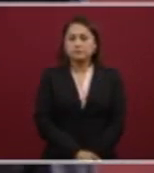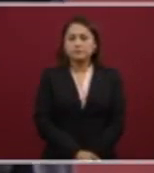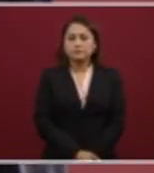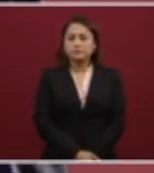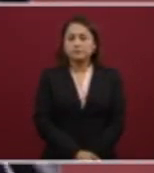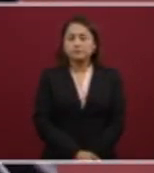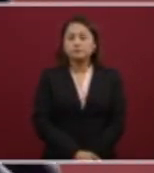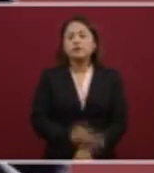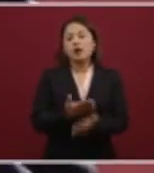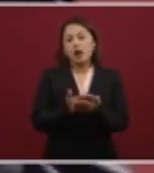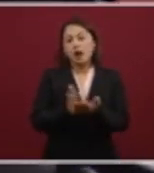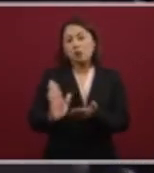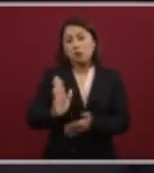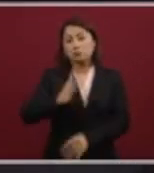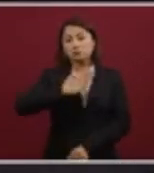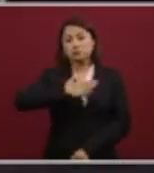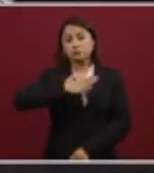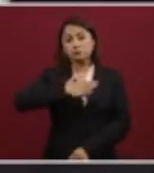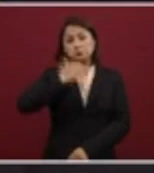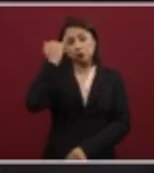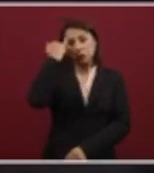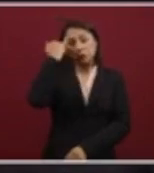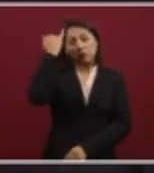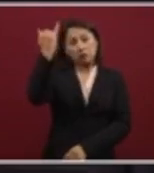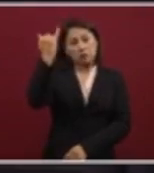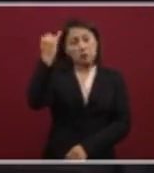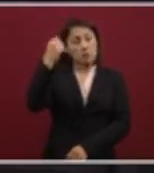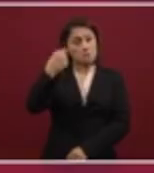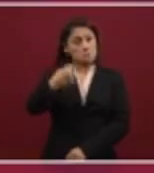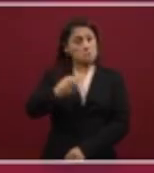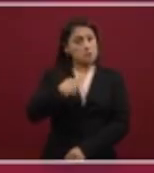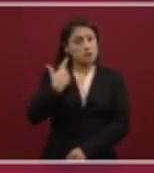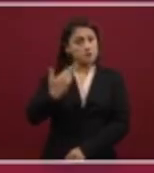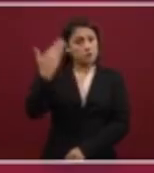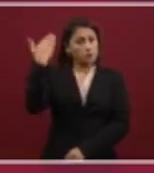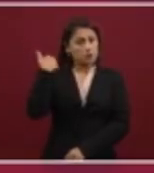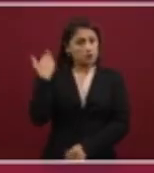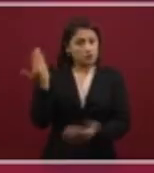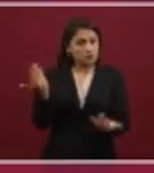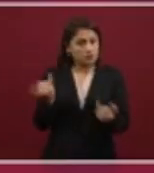tengo mi punto de vista que voy a seguir sosteniendo, ni modo que